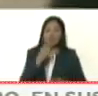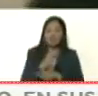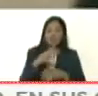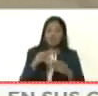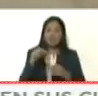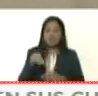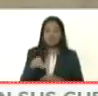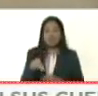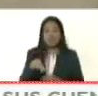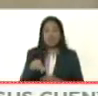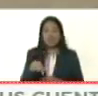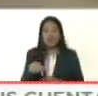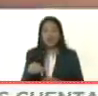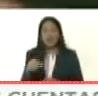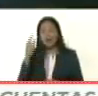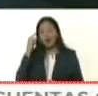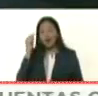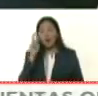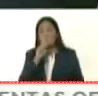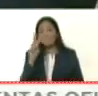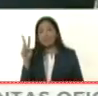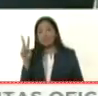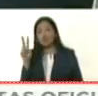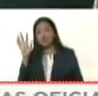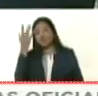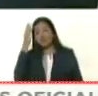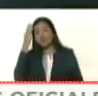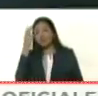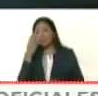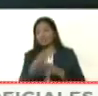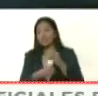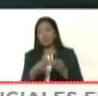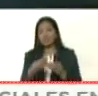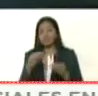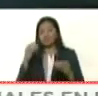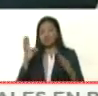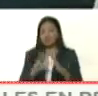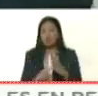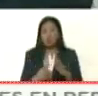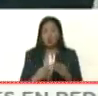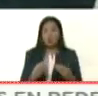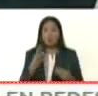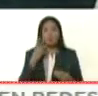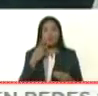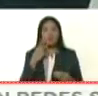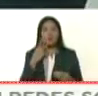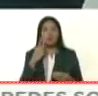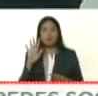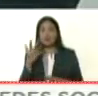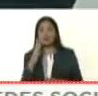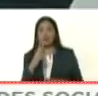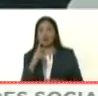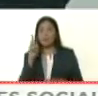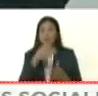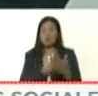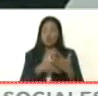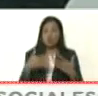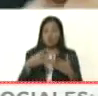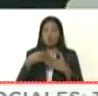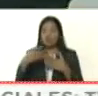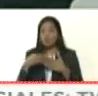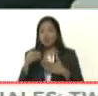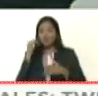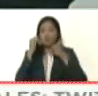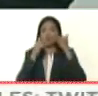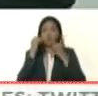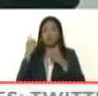día del 22 de febrero se habían gastado solamente $1 millón en rumba. No, solamente